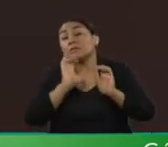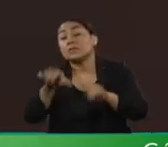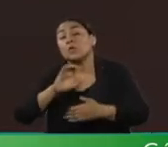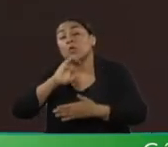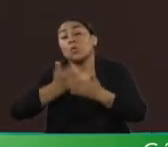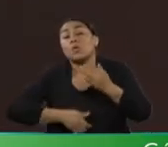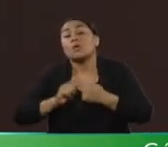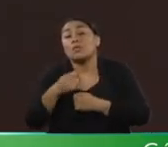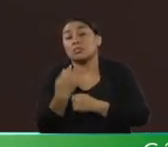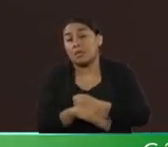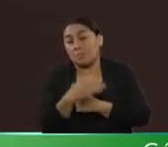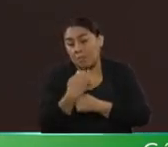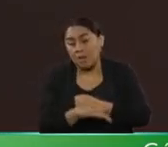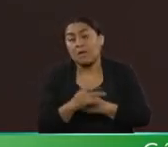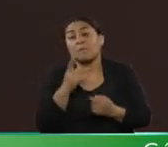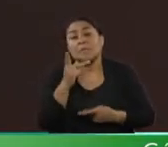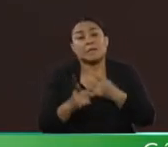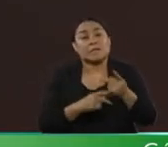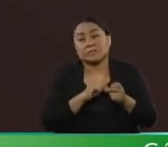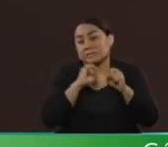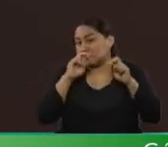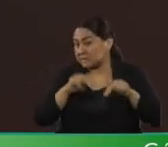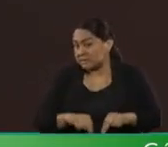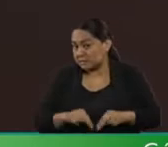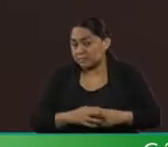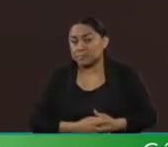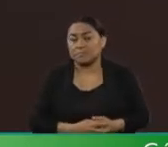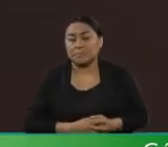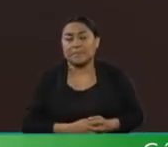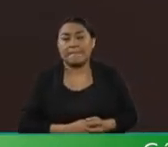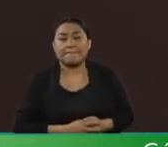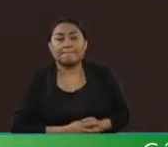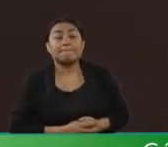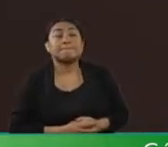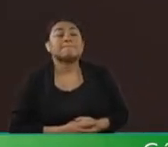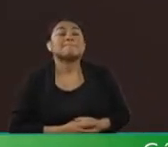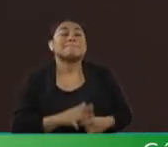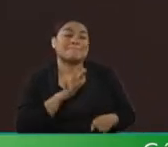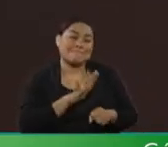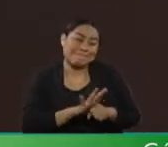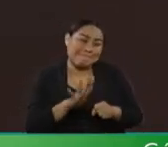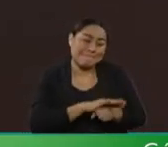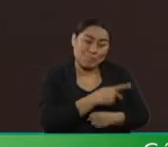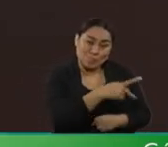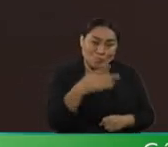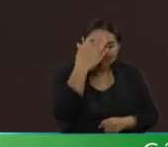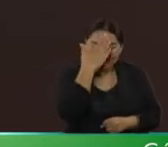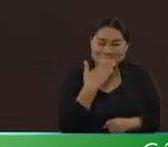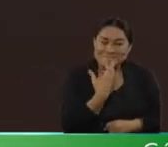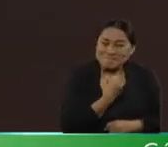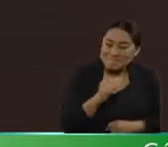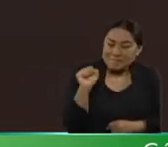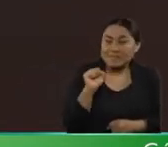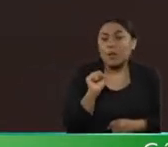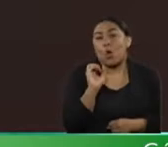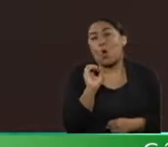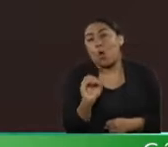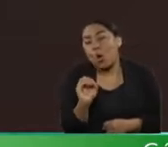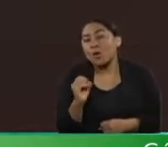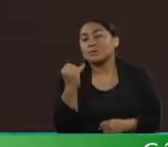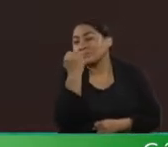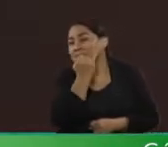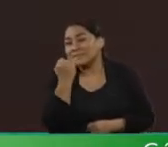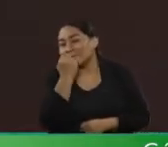temporales y sin prestaciones adecuadas la falta de habilidades adicionales como El dominio de un segundo